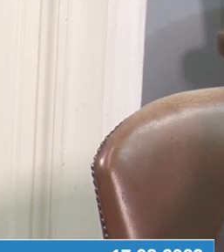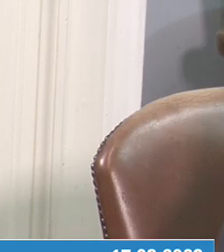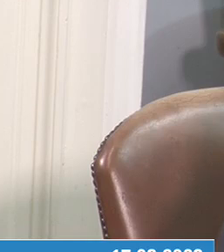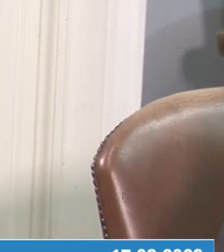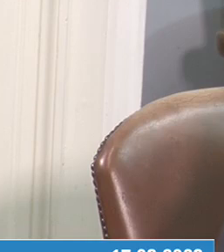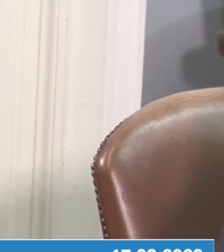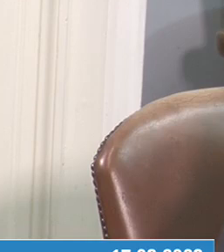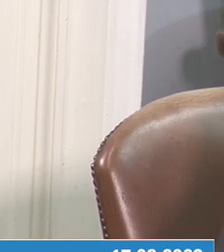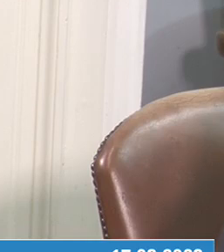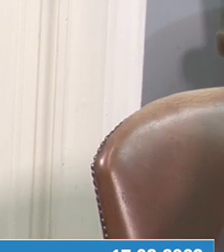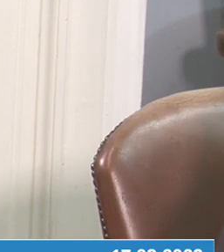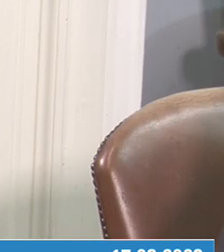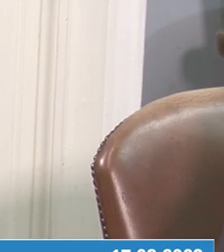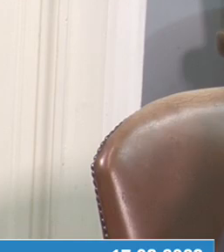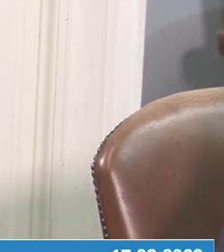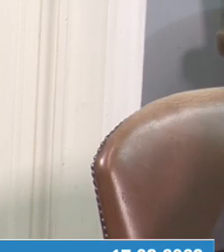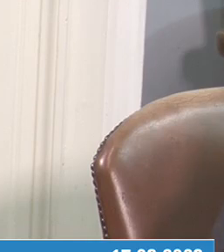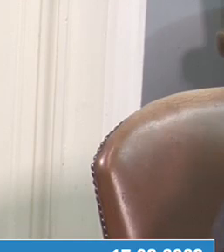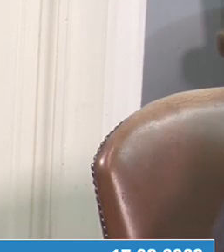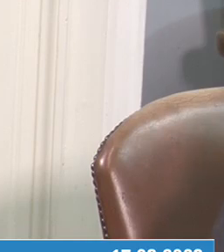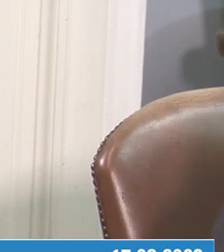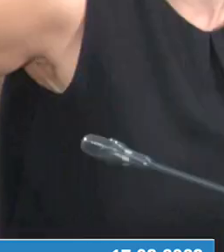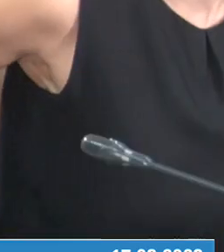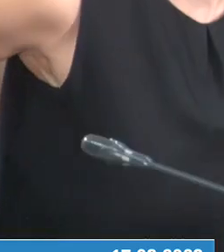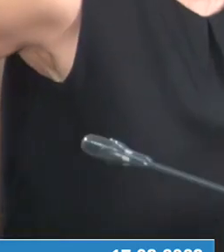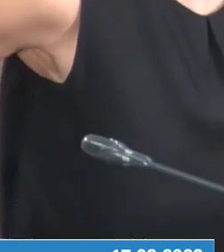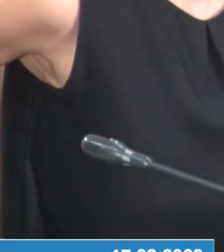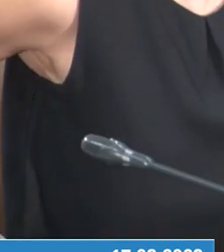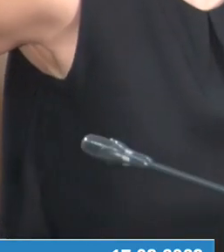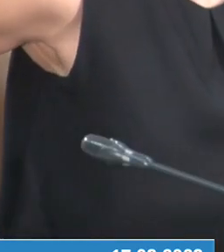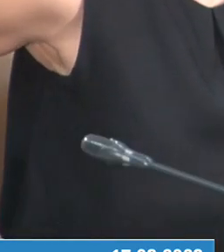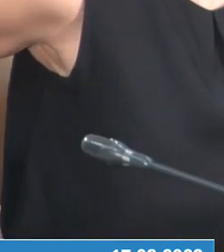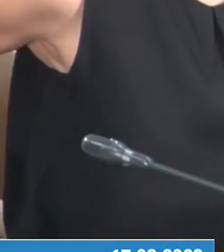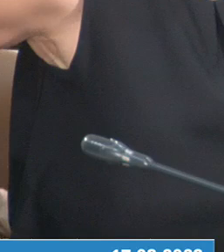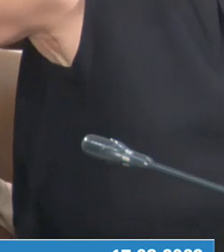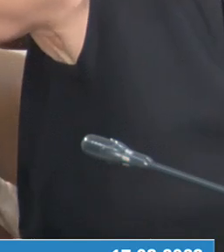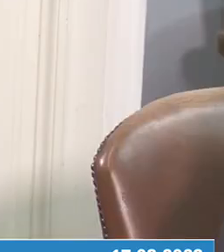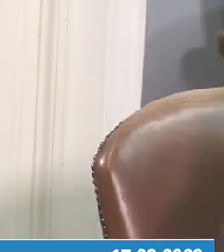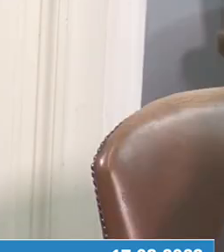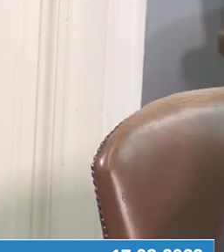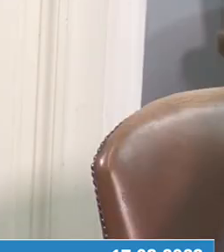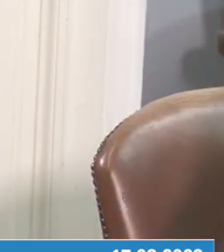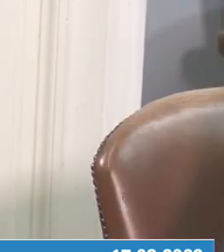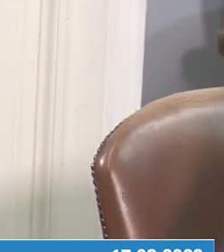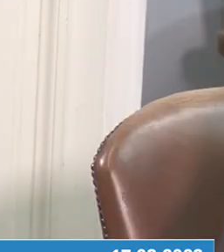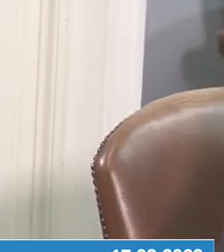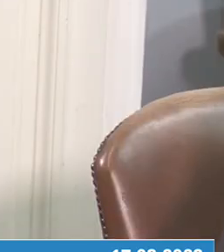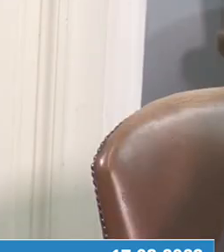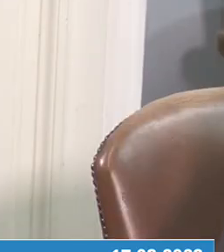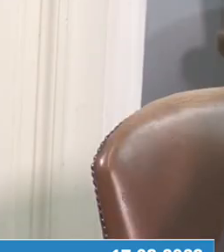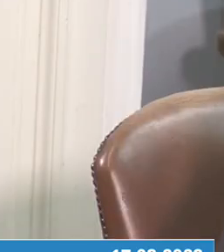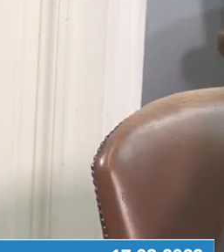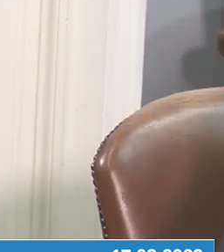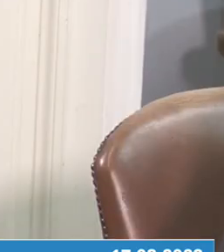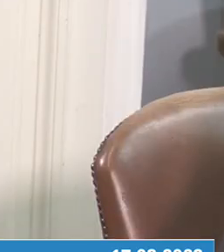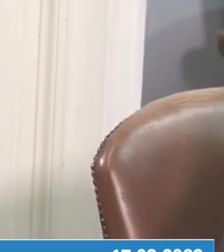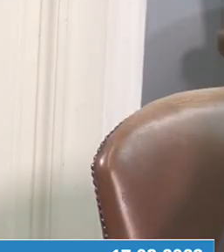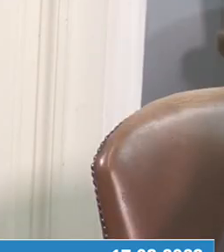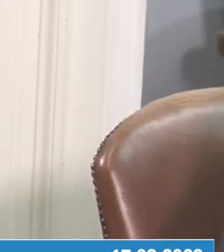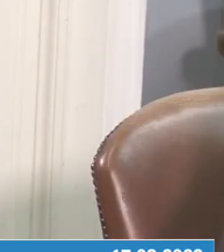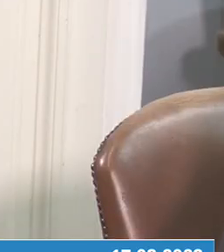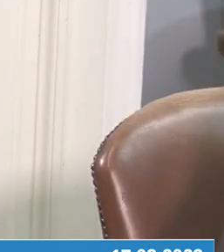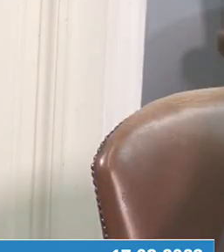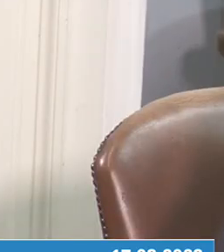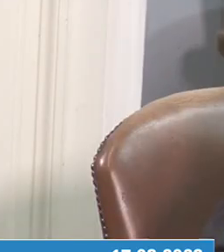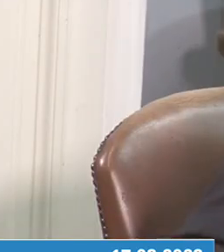difícil, lo difícil es que tenga éxito, que no fracase. Y eso hace que ustedes piensen